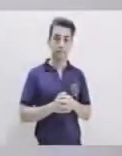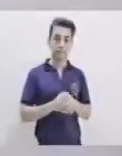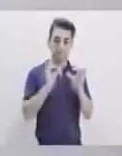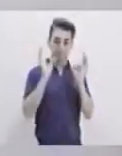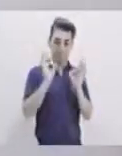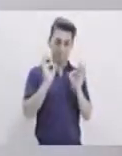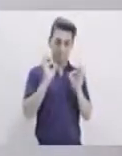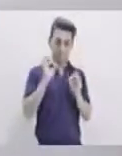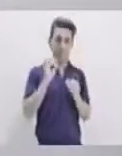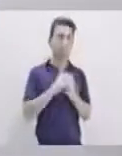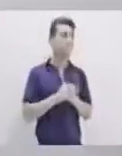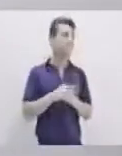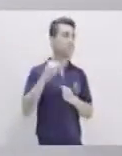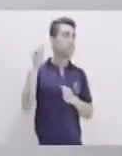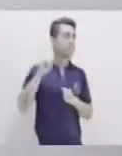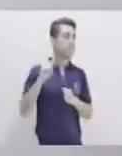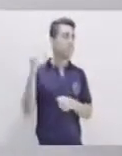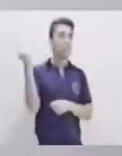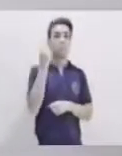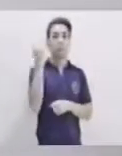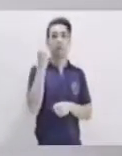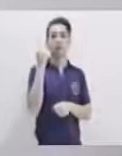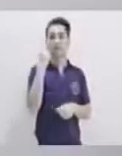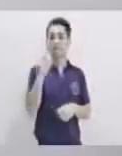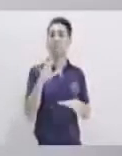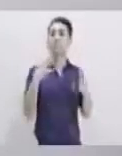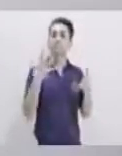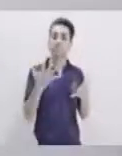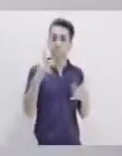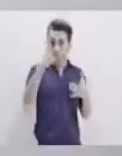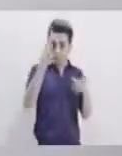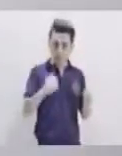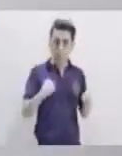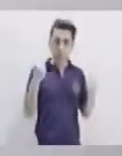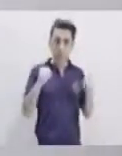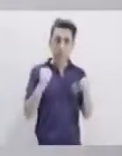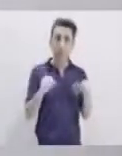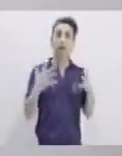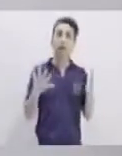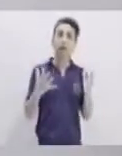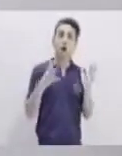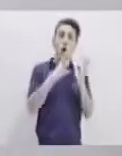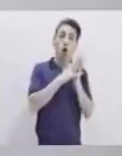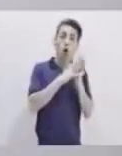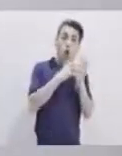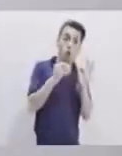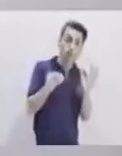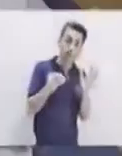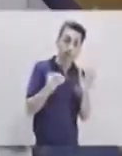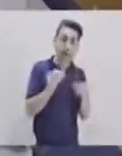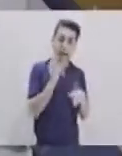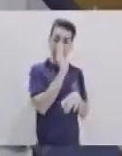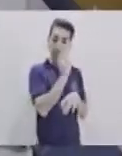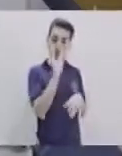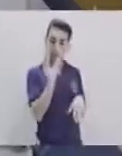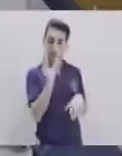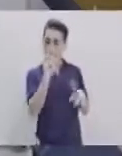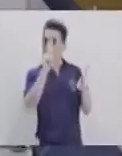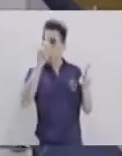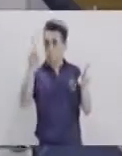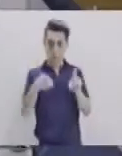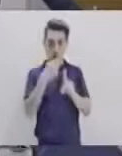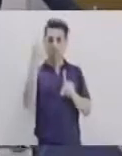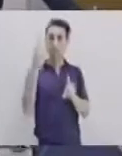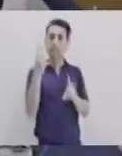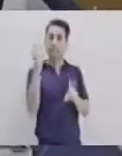Muy bien, Claudia. Algo importante que debieron ustedes también hacer es copiar al término con todo y el